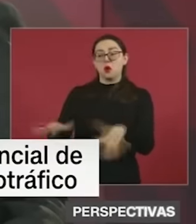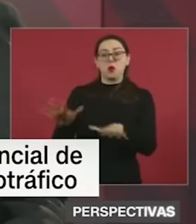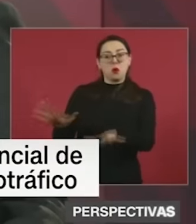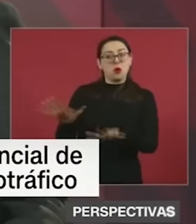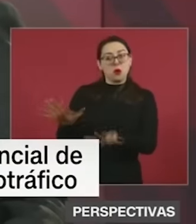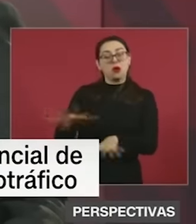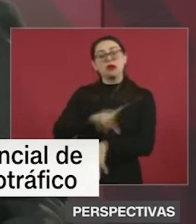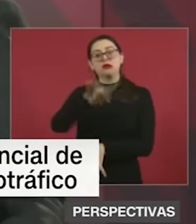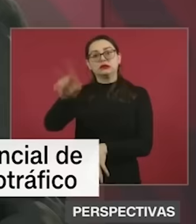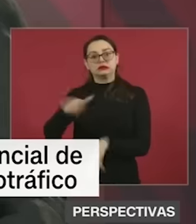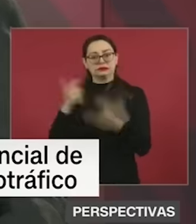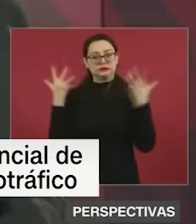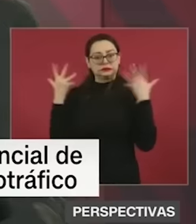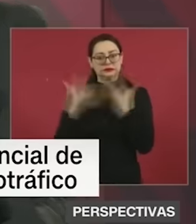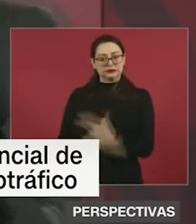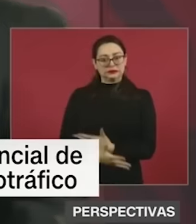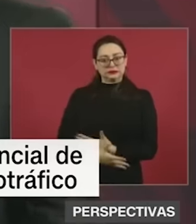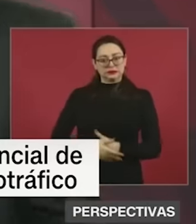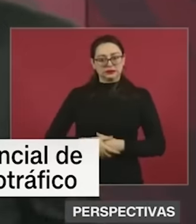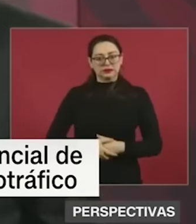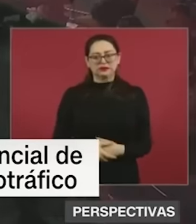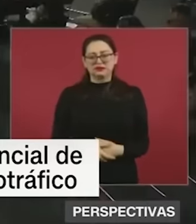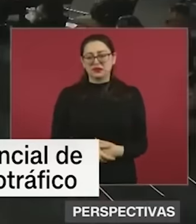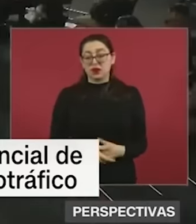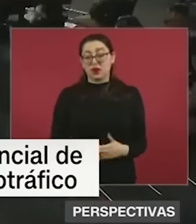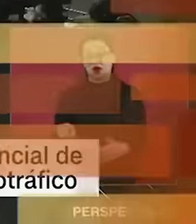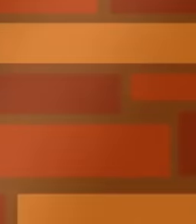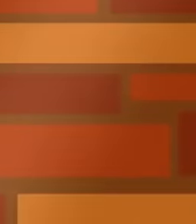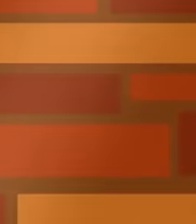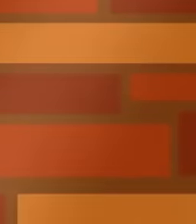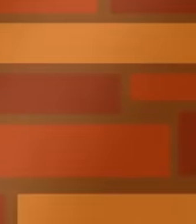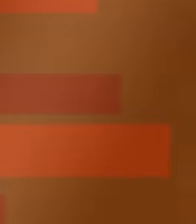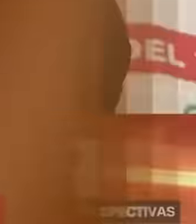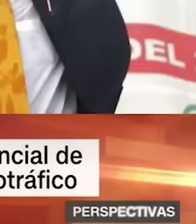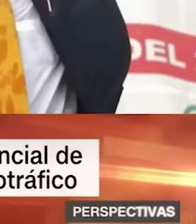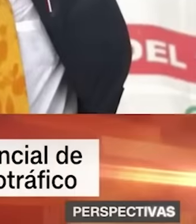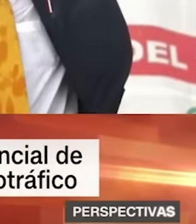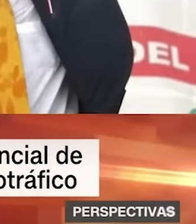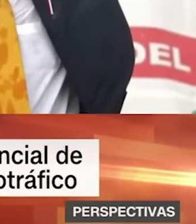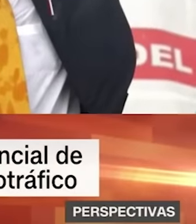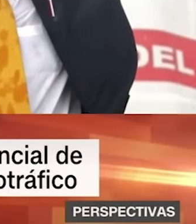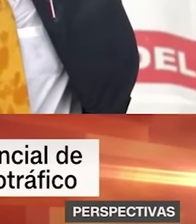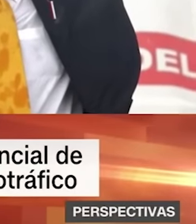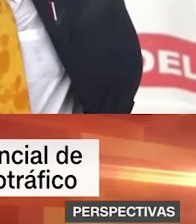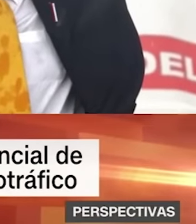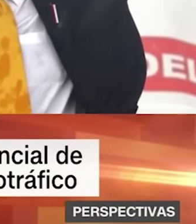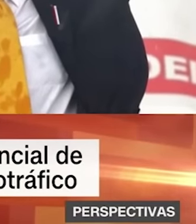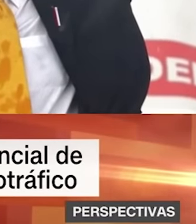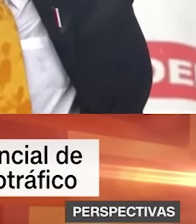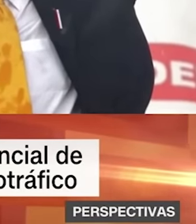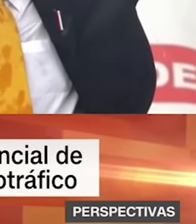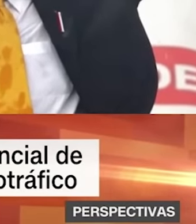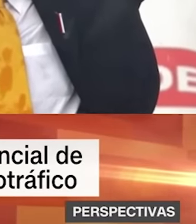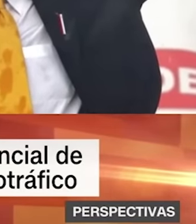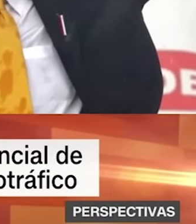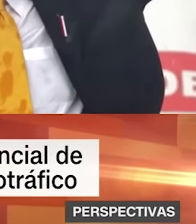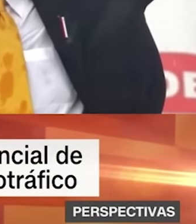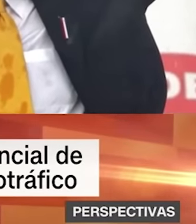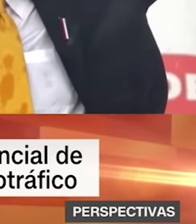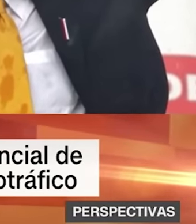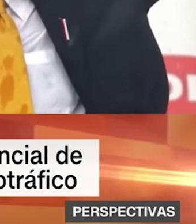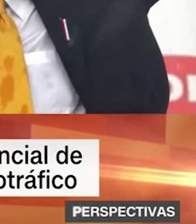represores no hay que dejarnos engañar con eso se le preguntó al presidente si conocía de esta